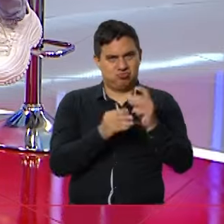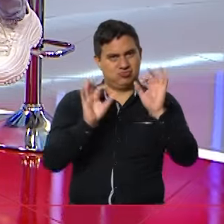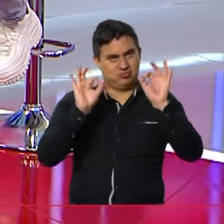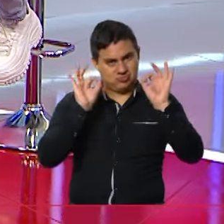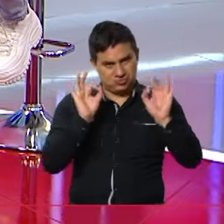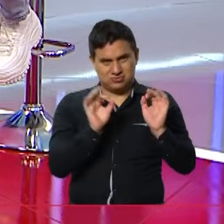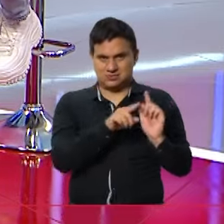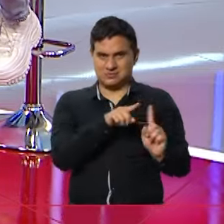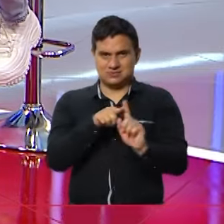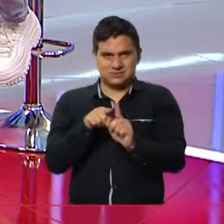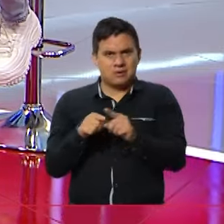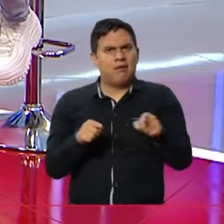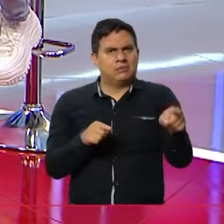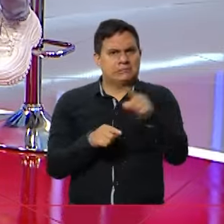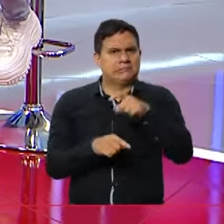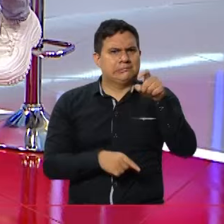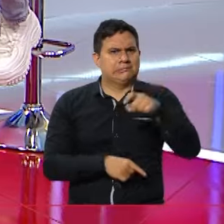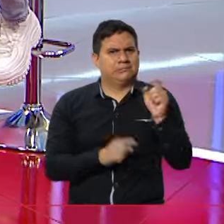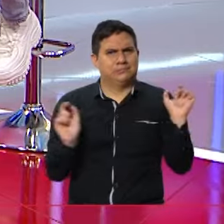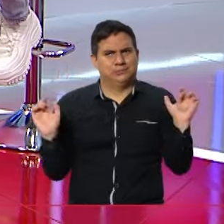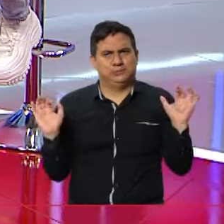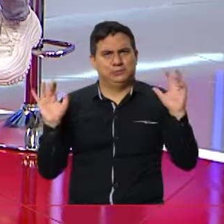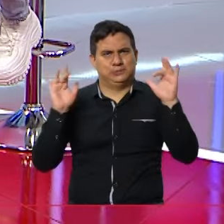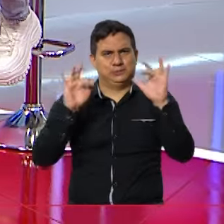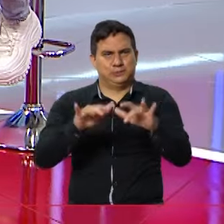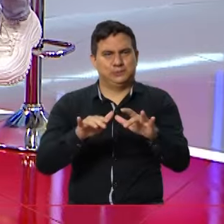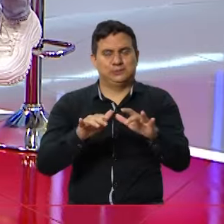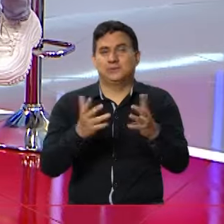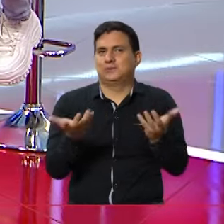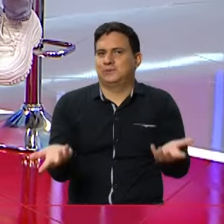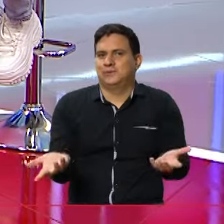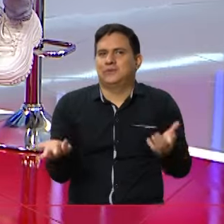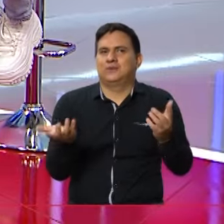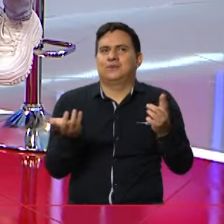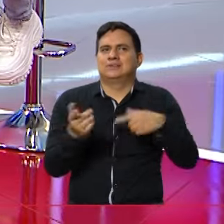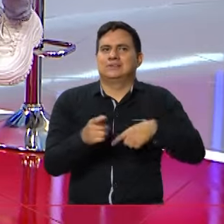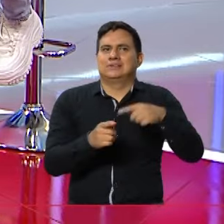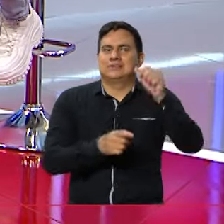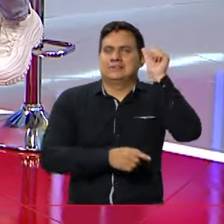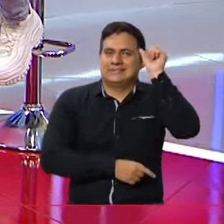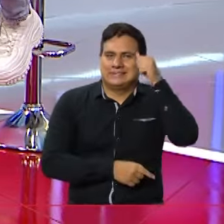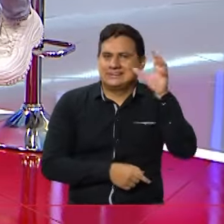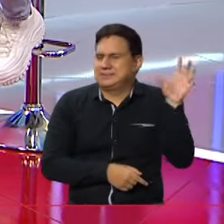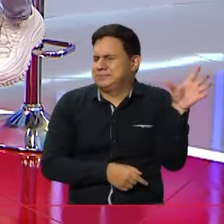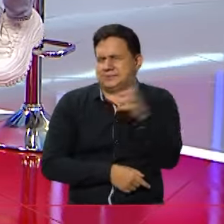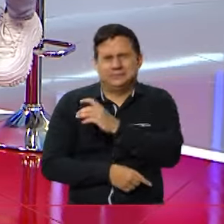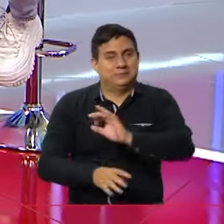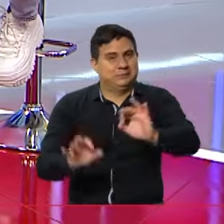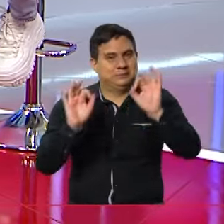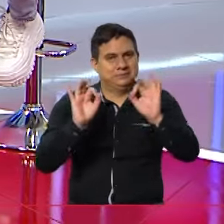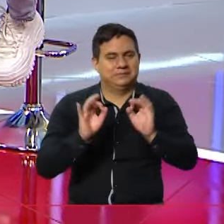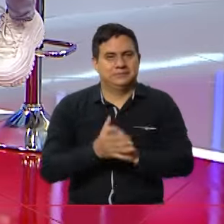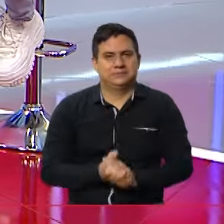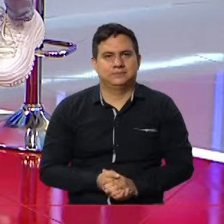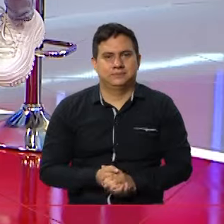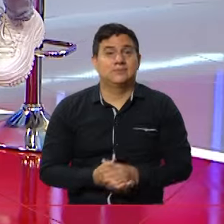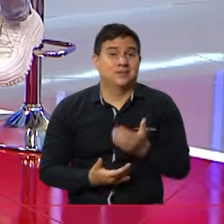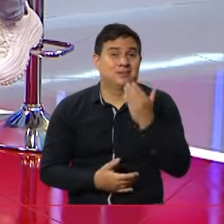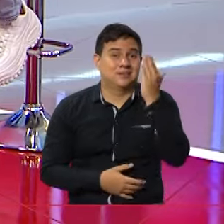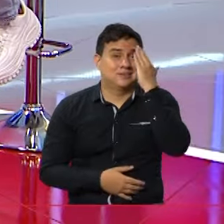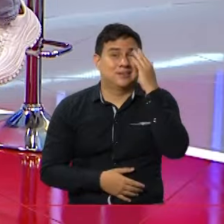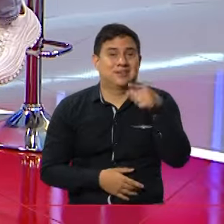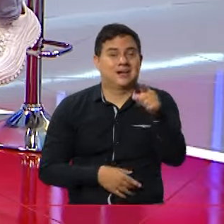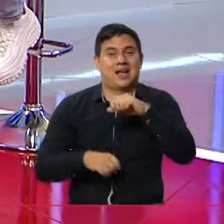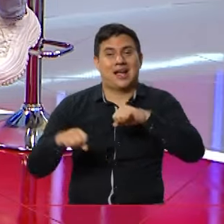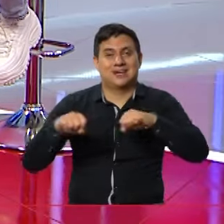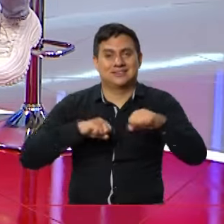cuota infaltable en los escenarios de este evento que reúne a lo mejor de lo mejor. Por ejemplo, si hablamos de la salsa, pues el Gran Combo